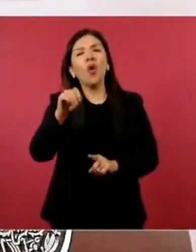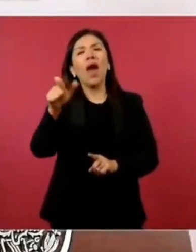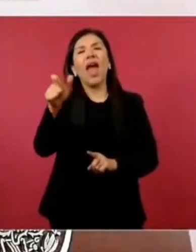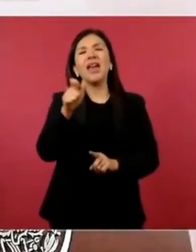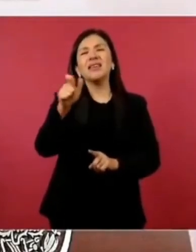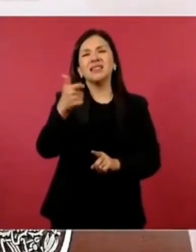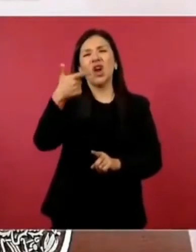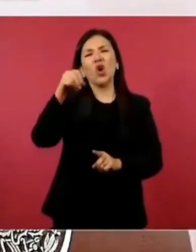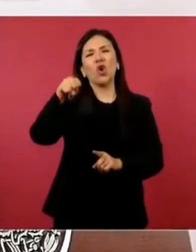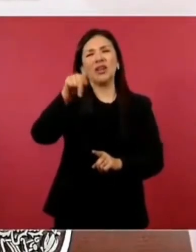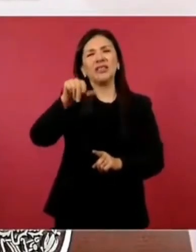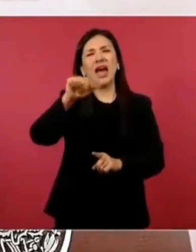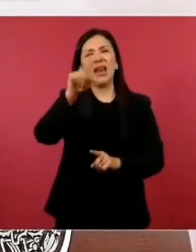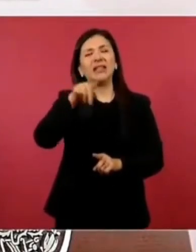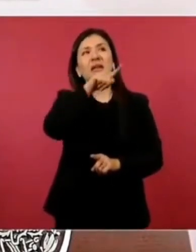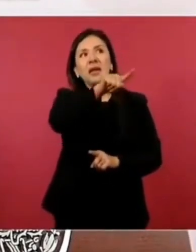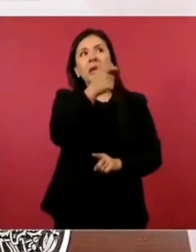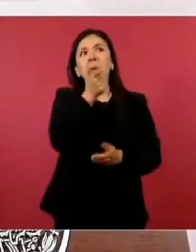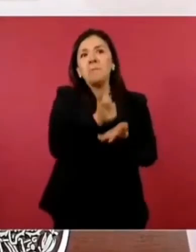quién pompó,